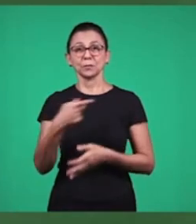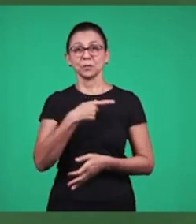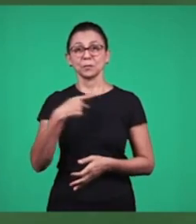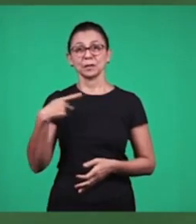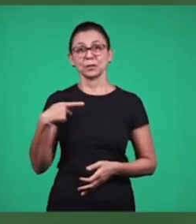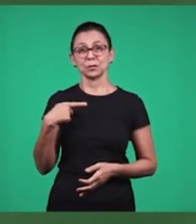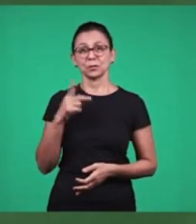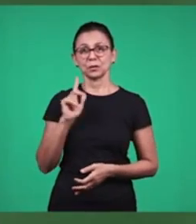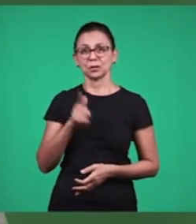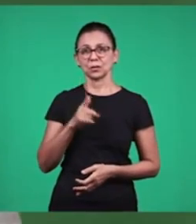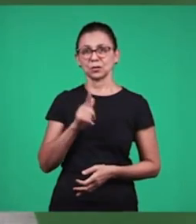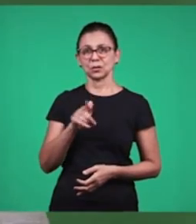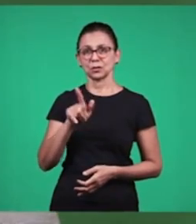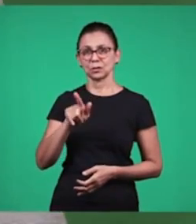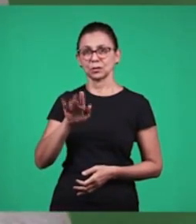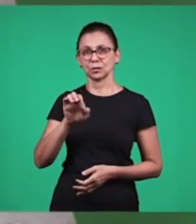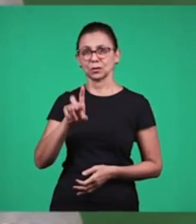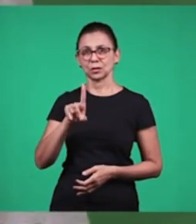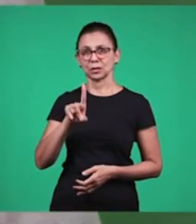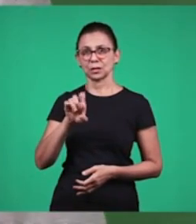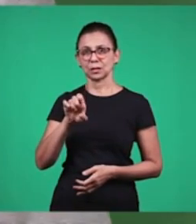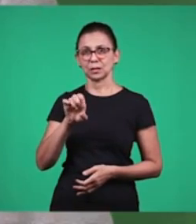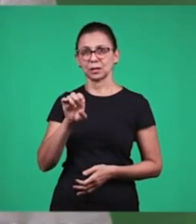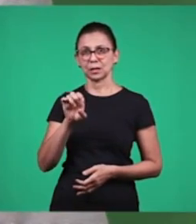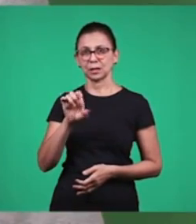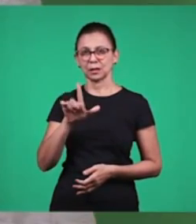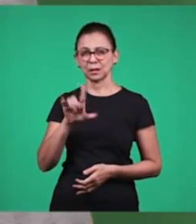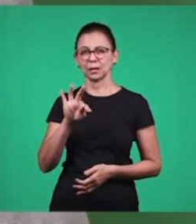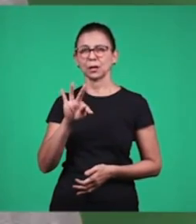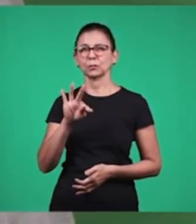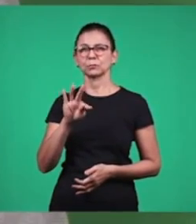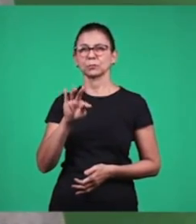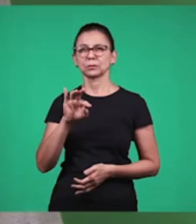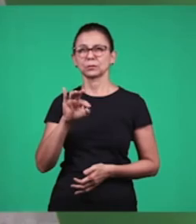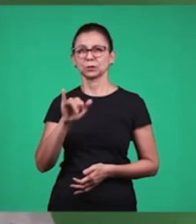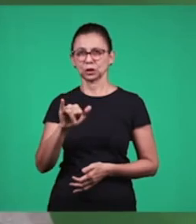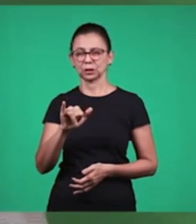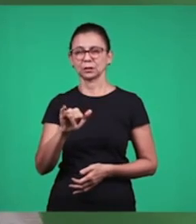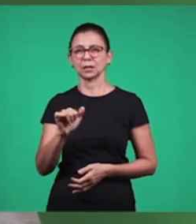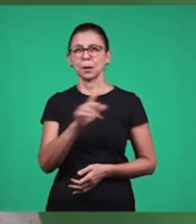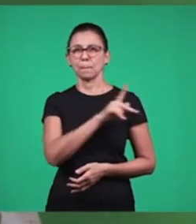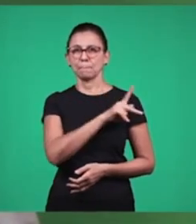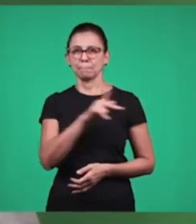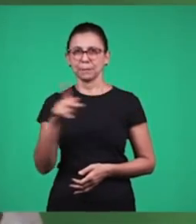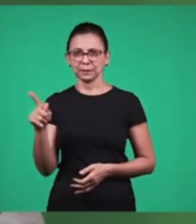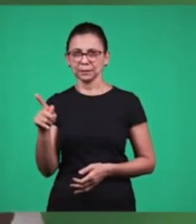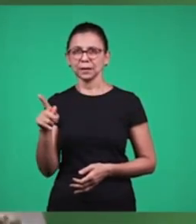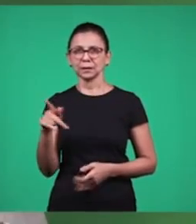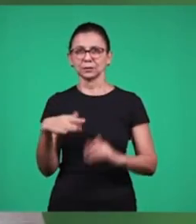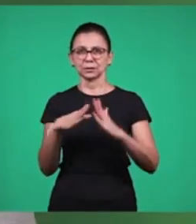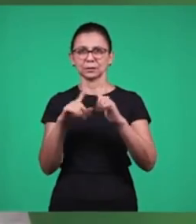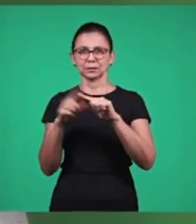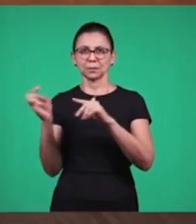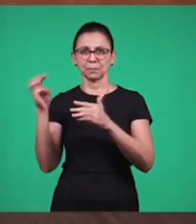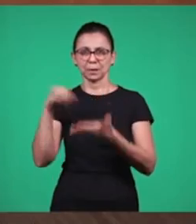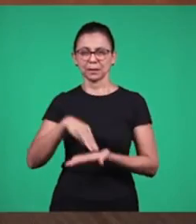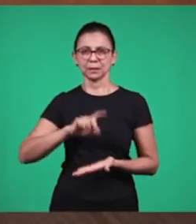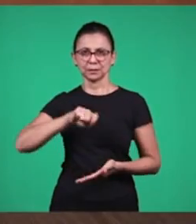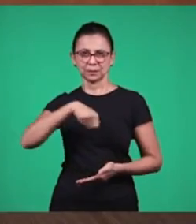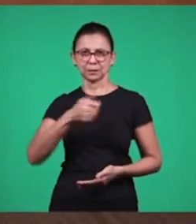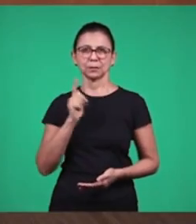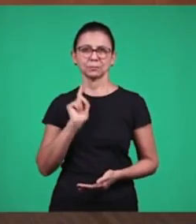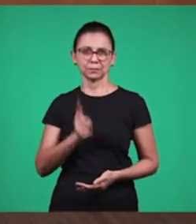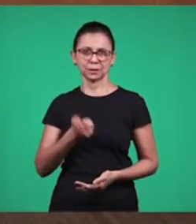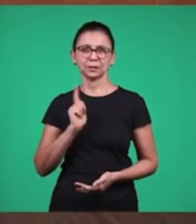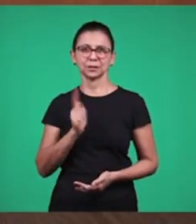Yedelti Vitalino Teixeira-Gueiros, presidente de la Iglesia Cristiana Maranata, para que